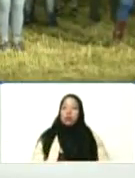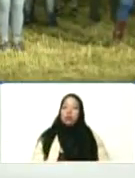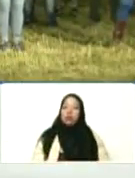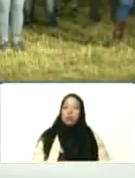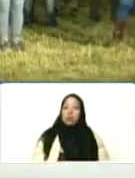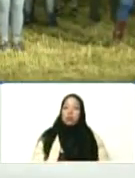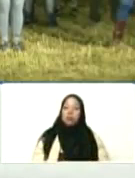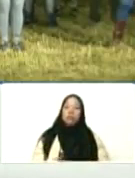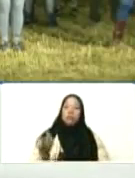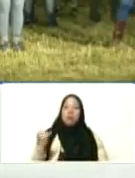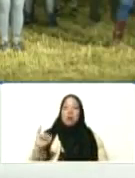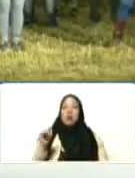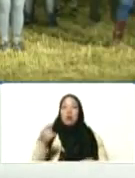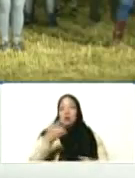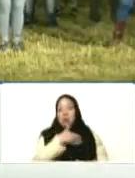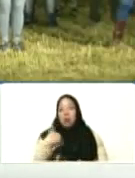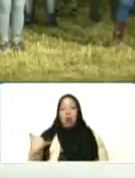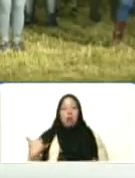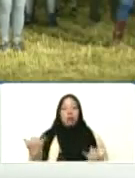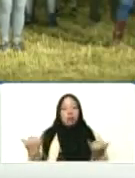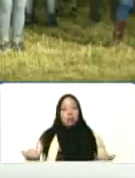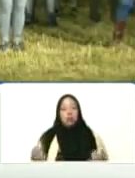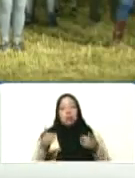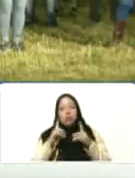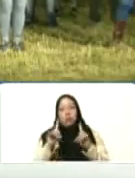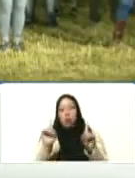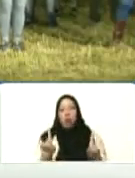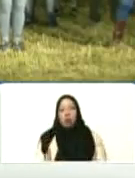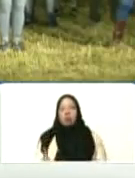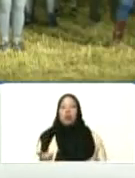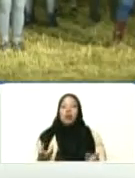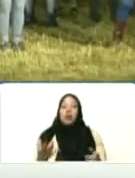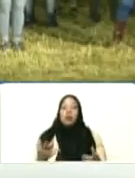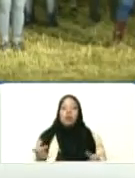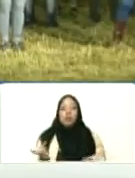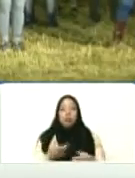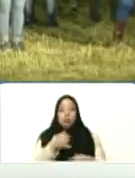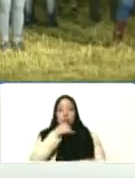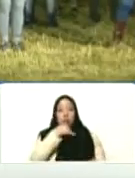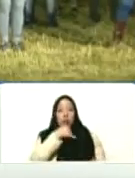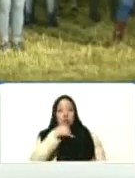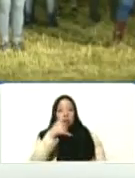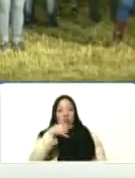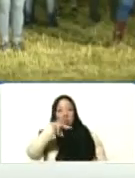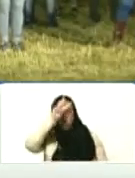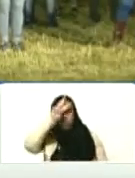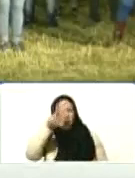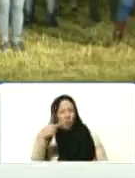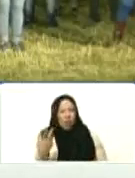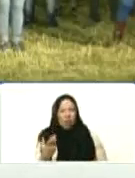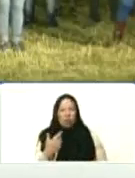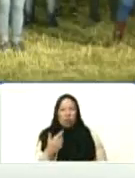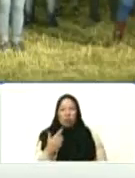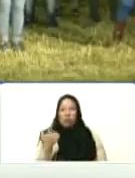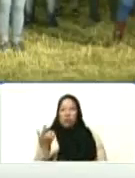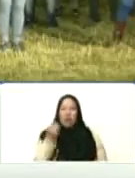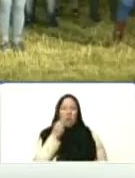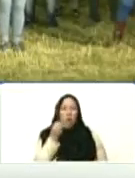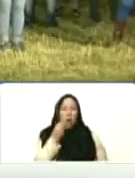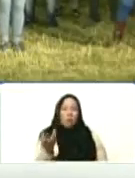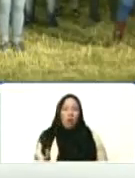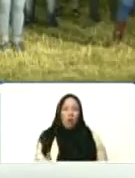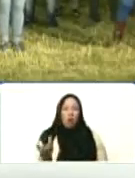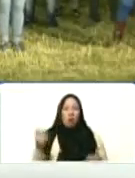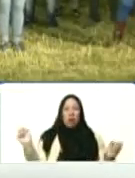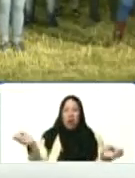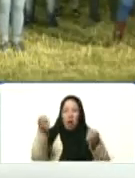Son imbéciles porque ellos nos quieren y que dividir. Gafos, imbéciles. Eso es una campaña donde